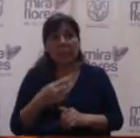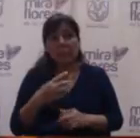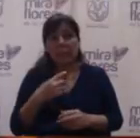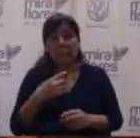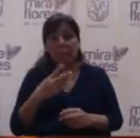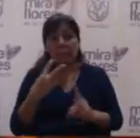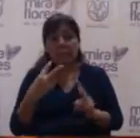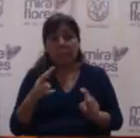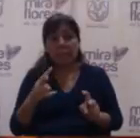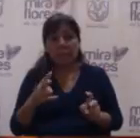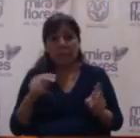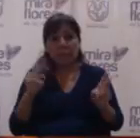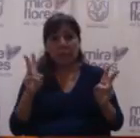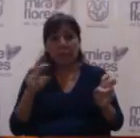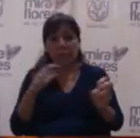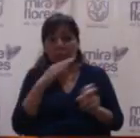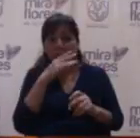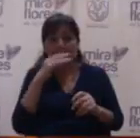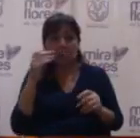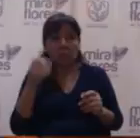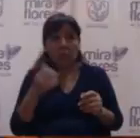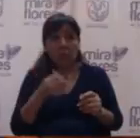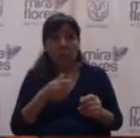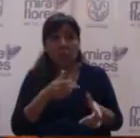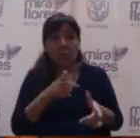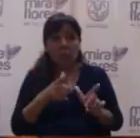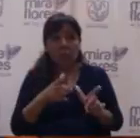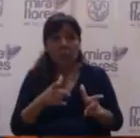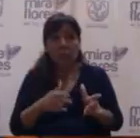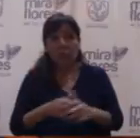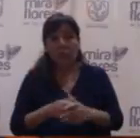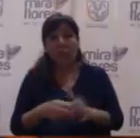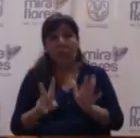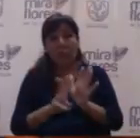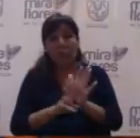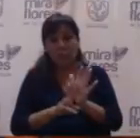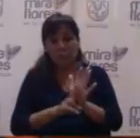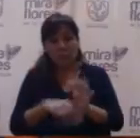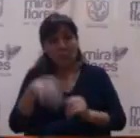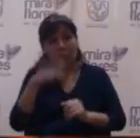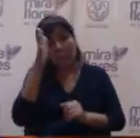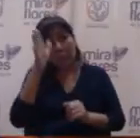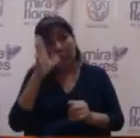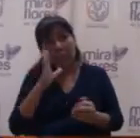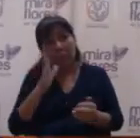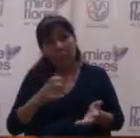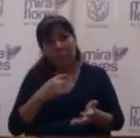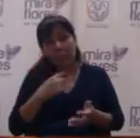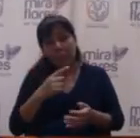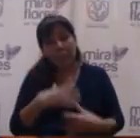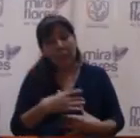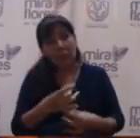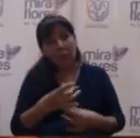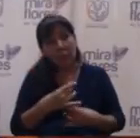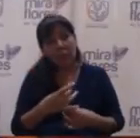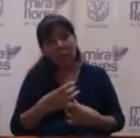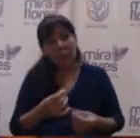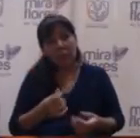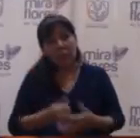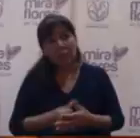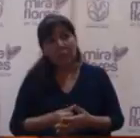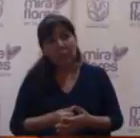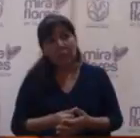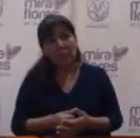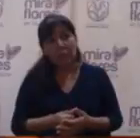alcohol. Ellos forman un grupo de voluntariado de padres que es sumamente interesante y esto trataría yo